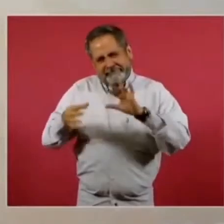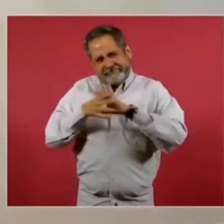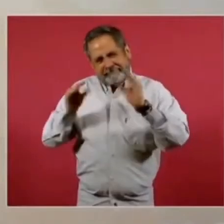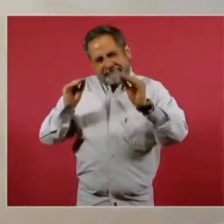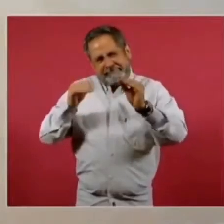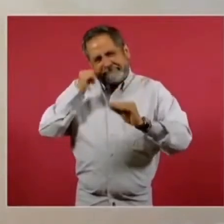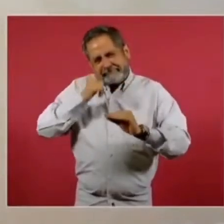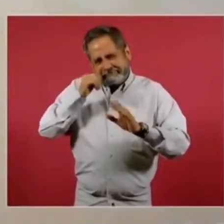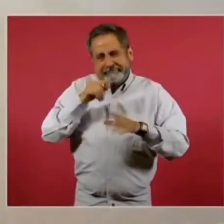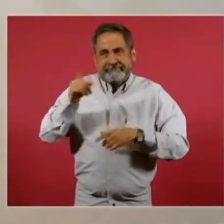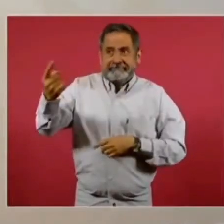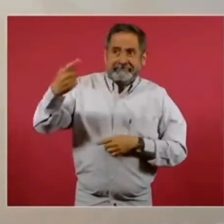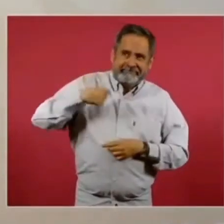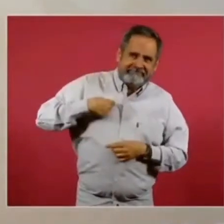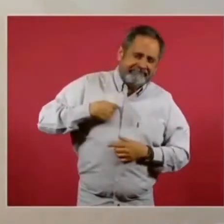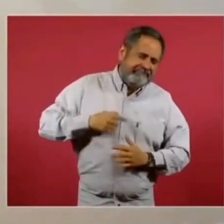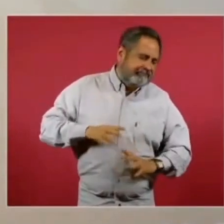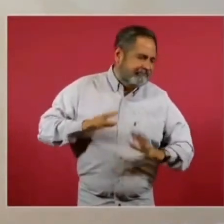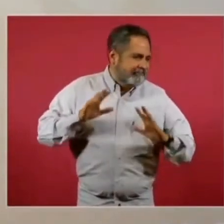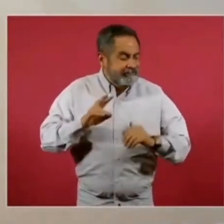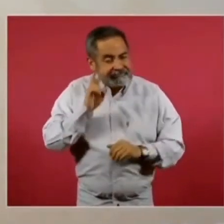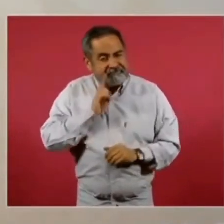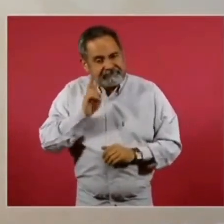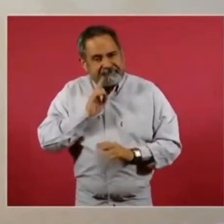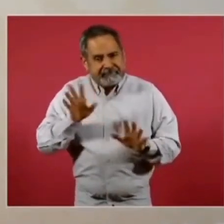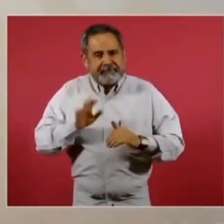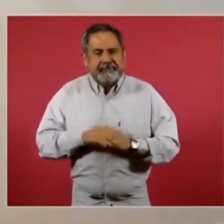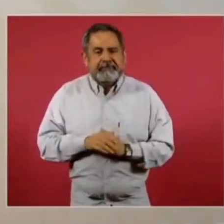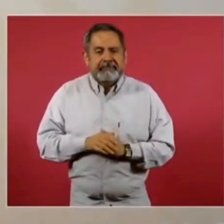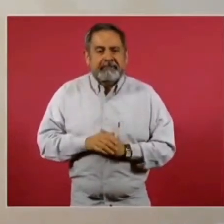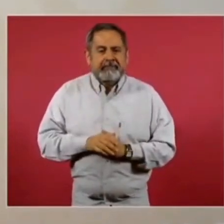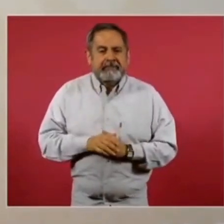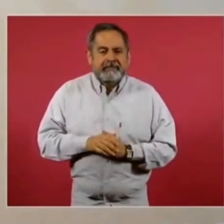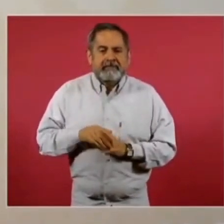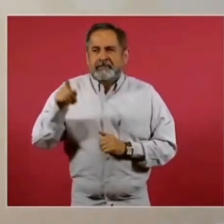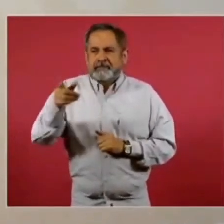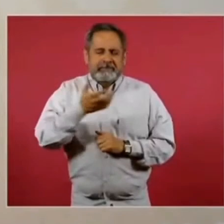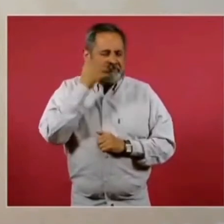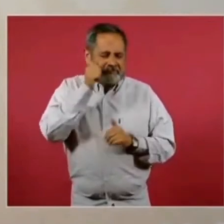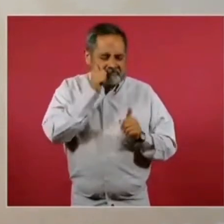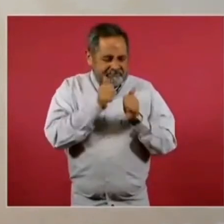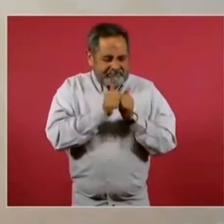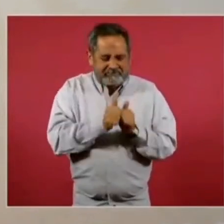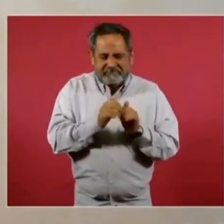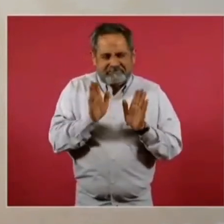siempre maneja los más conservadores